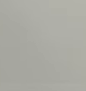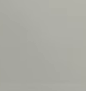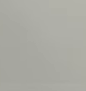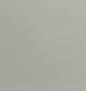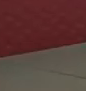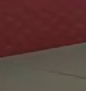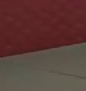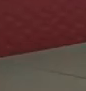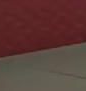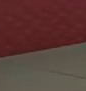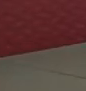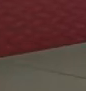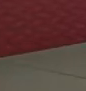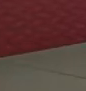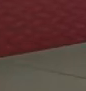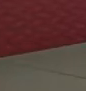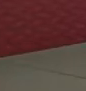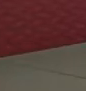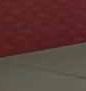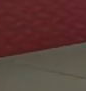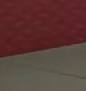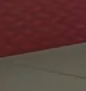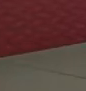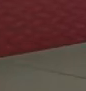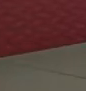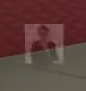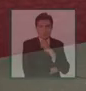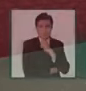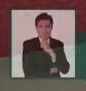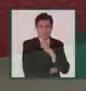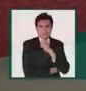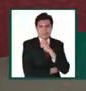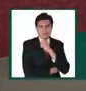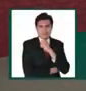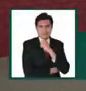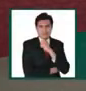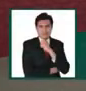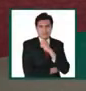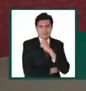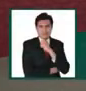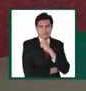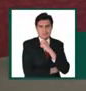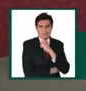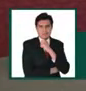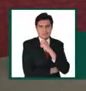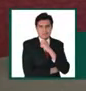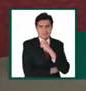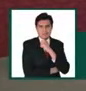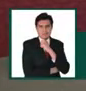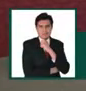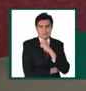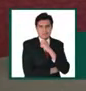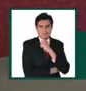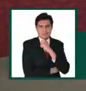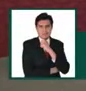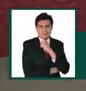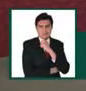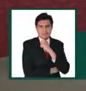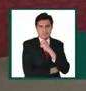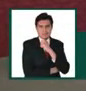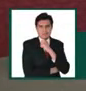Muchas gracias, doctora. Y bueno, en otro tema rapidísimo, igualmente, nos había comentado igualmente hace un par de meses